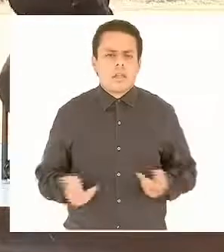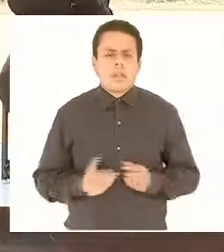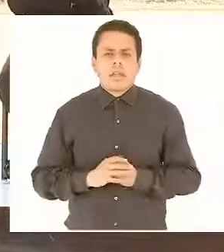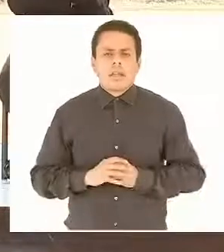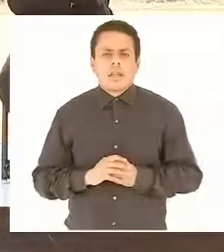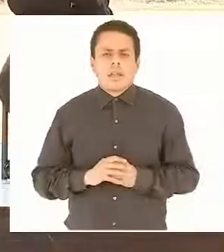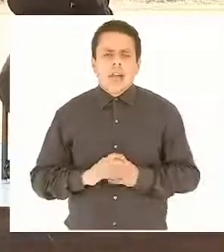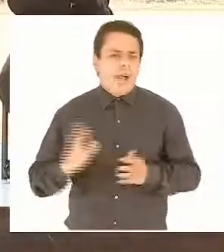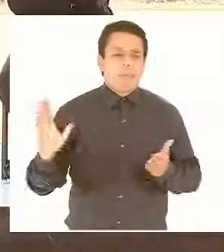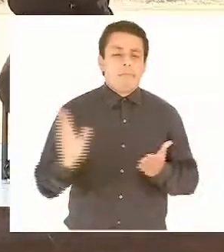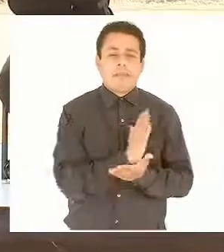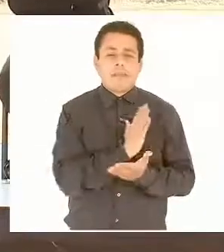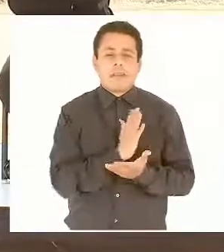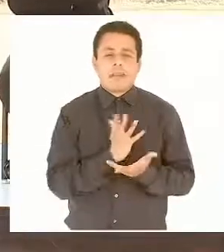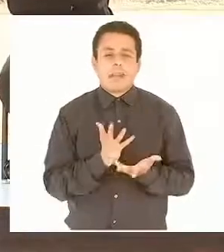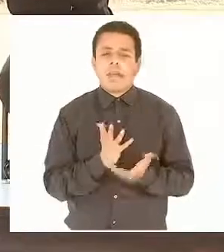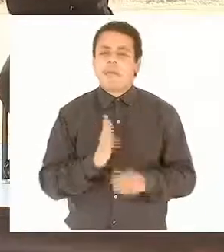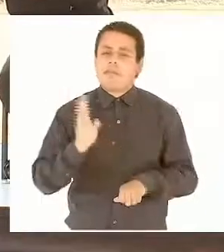gran apoyo que